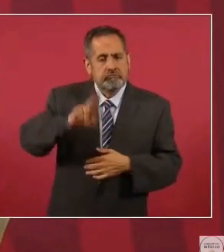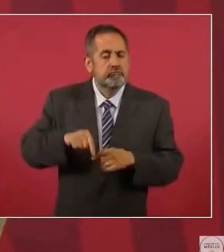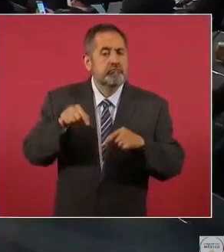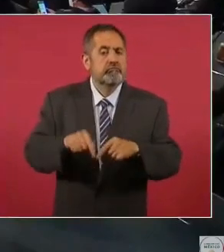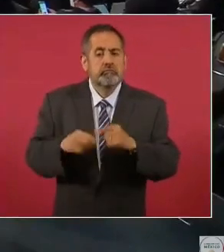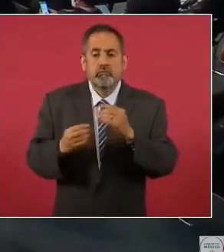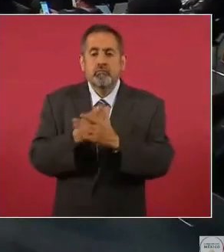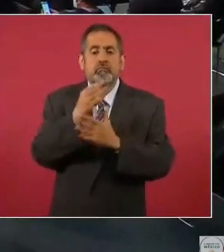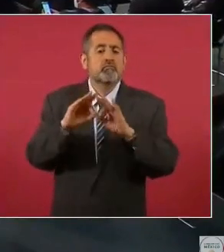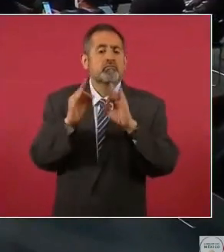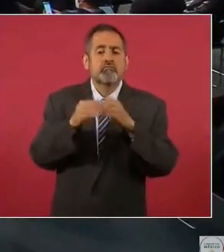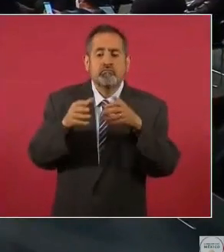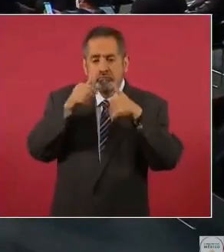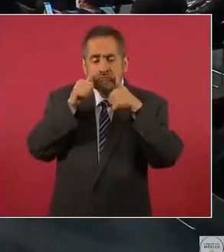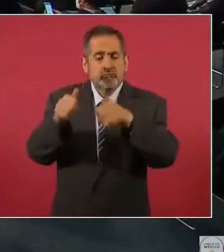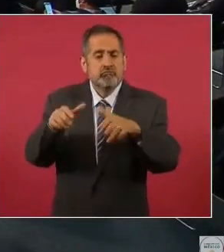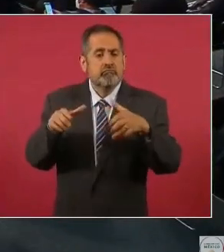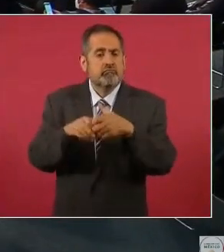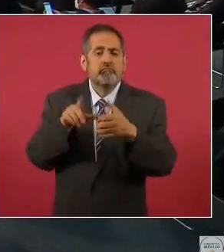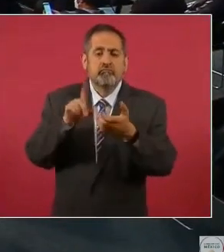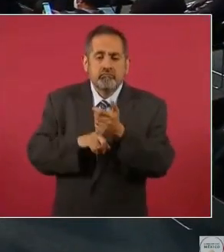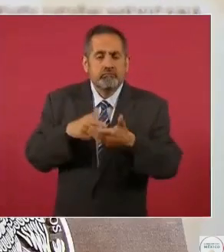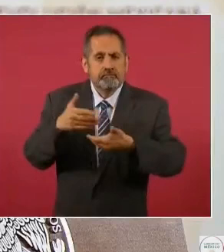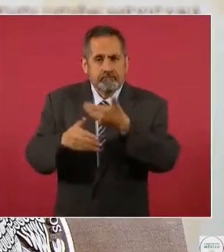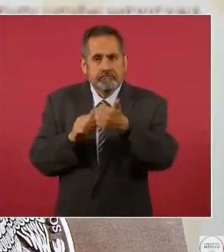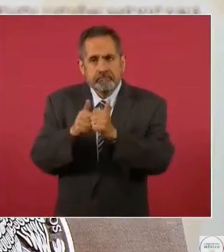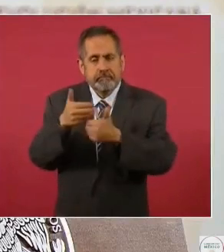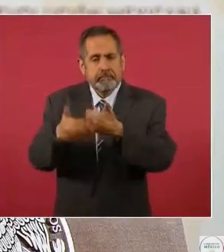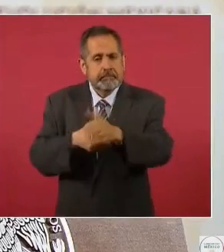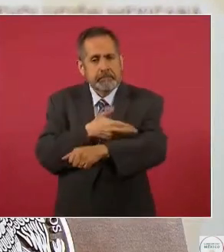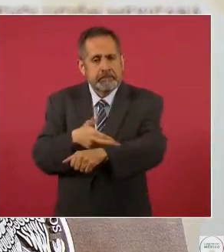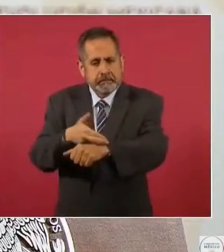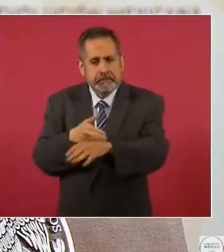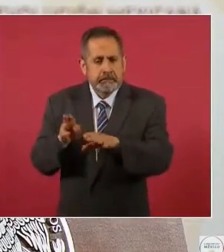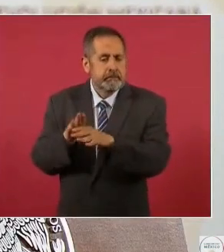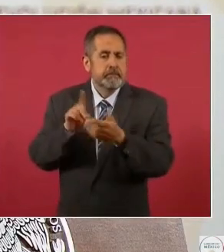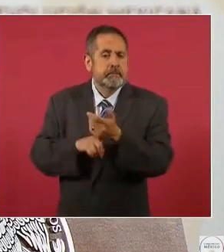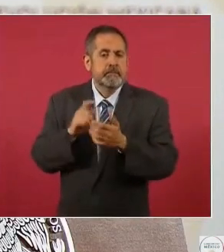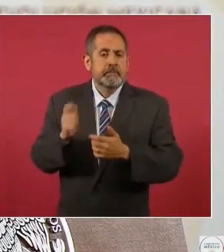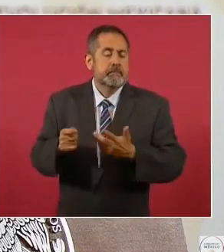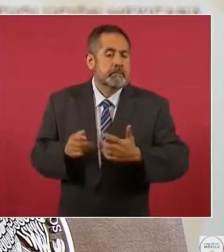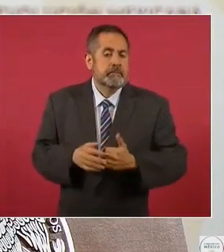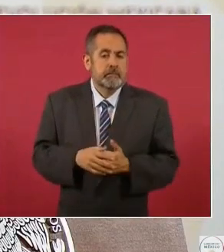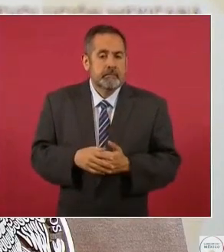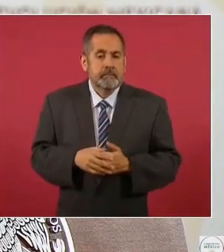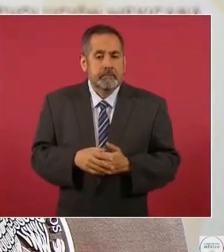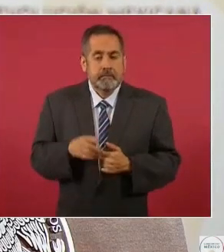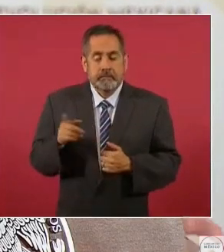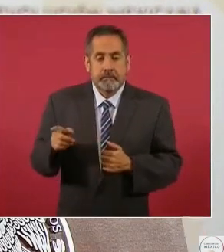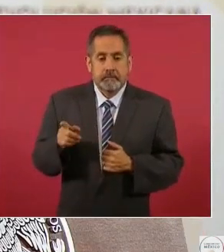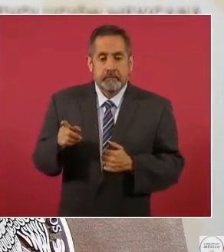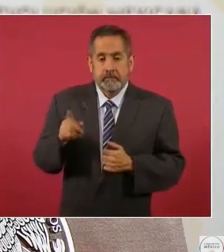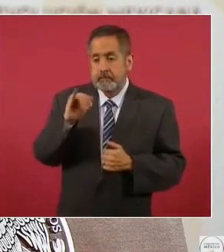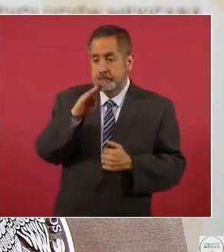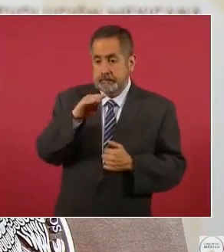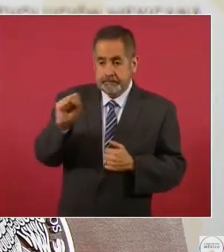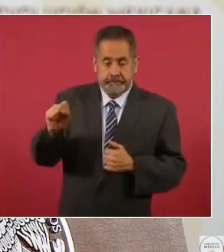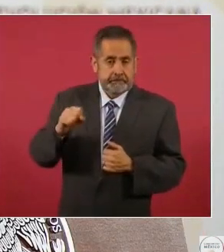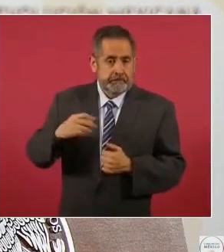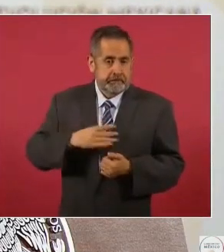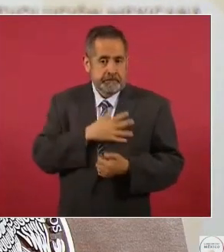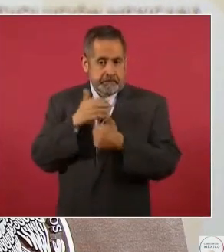este nuevo modelo de atención, en este proceso de transformación donde el Bienestar está